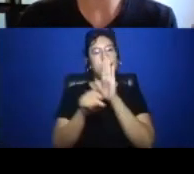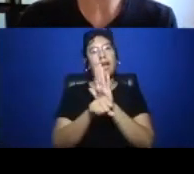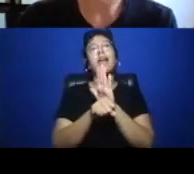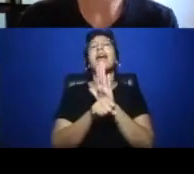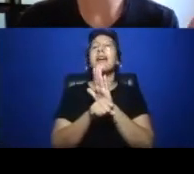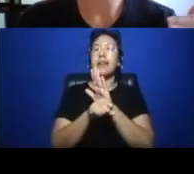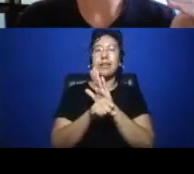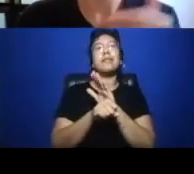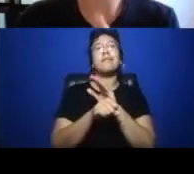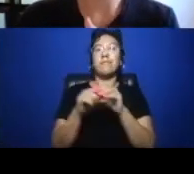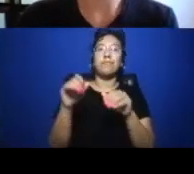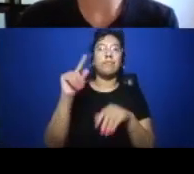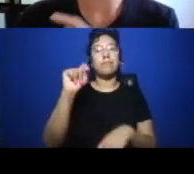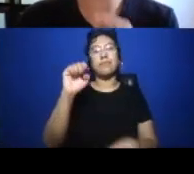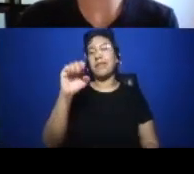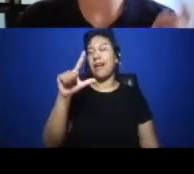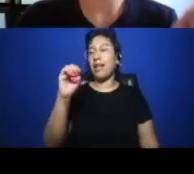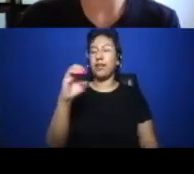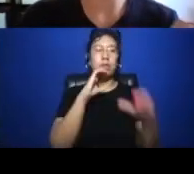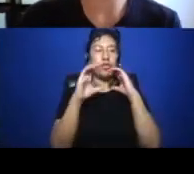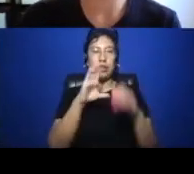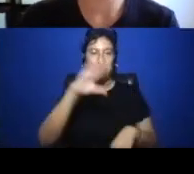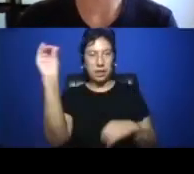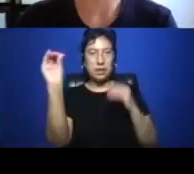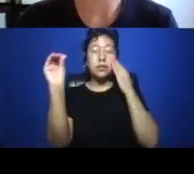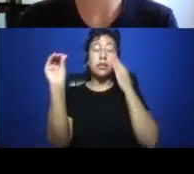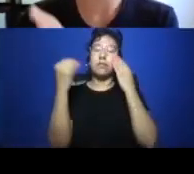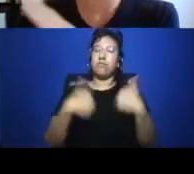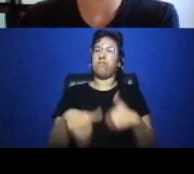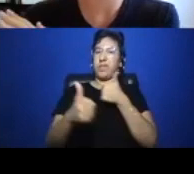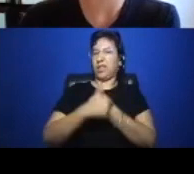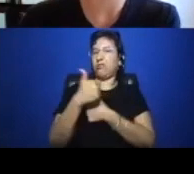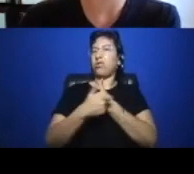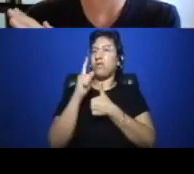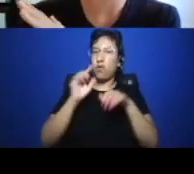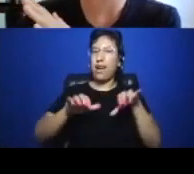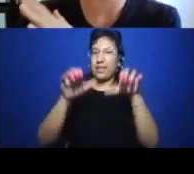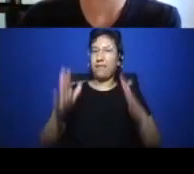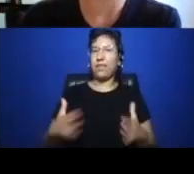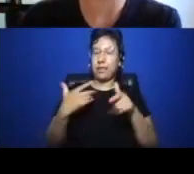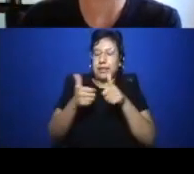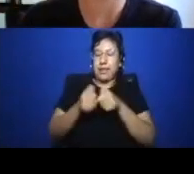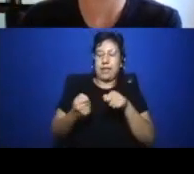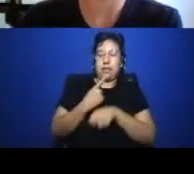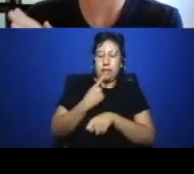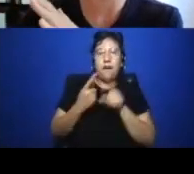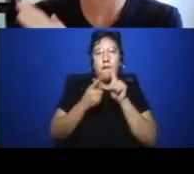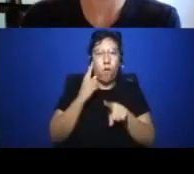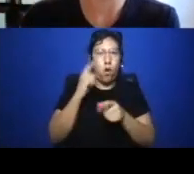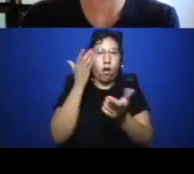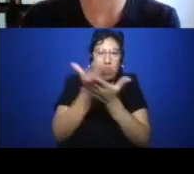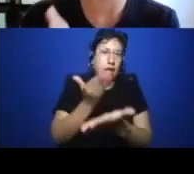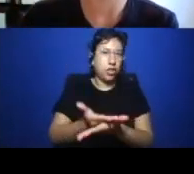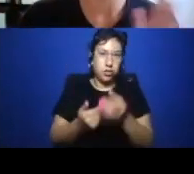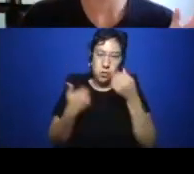por telecomunicaciones de compañías estatales, y en esas instancias es muy peligroso para las activistas recibir mensajes de texto